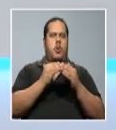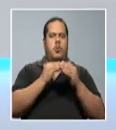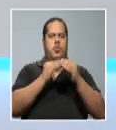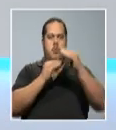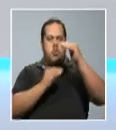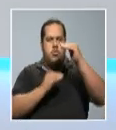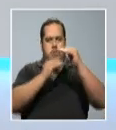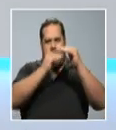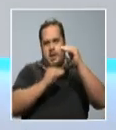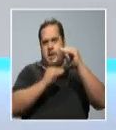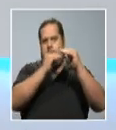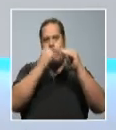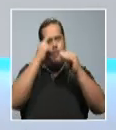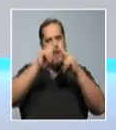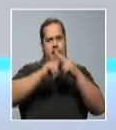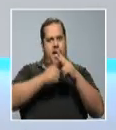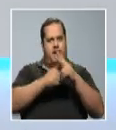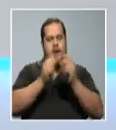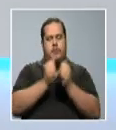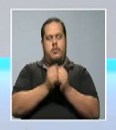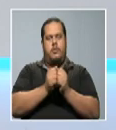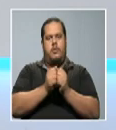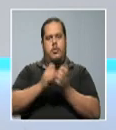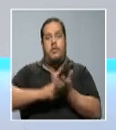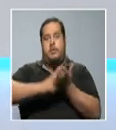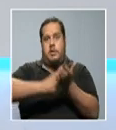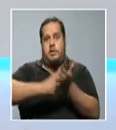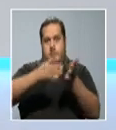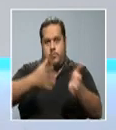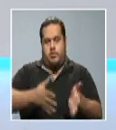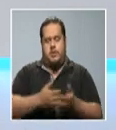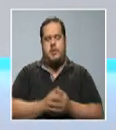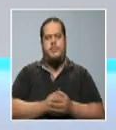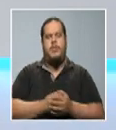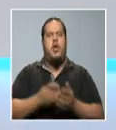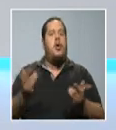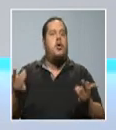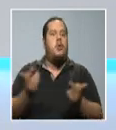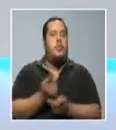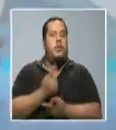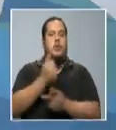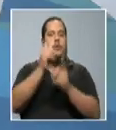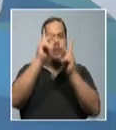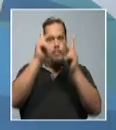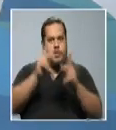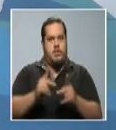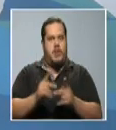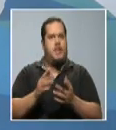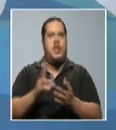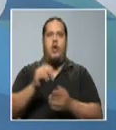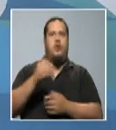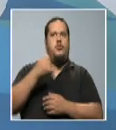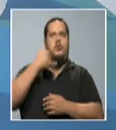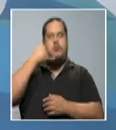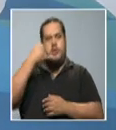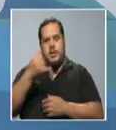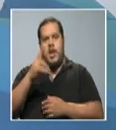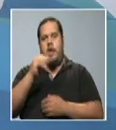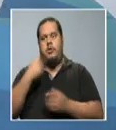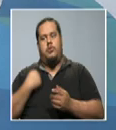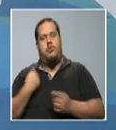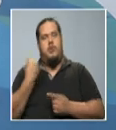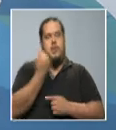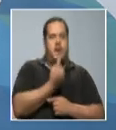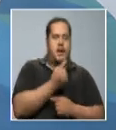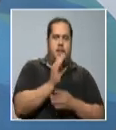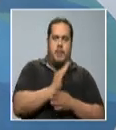para llegar a algún tipo de arreglo con los deudores. Lo peor que podría hacer una persona es no contestar, no acercarse a la